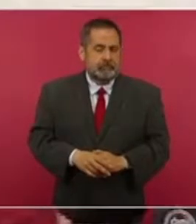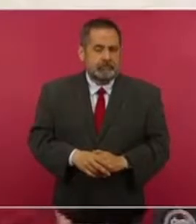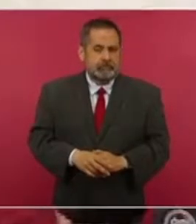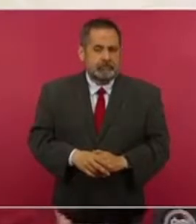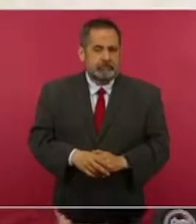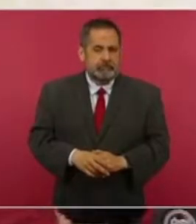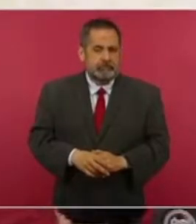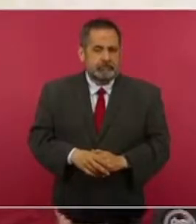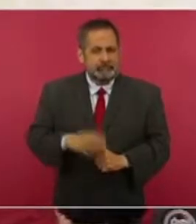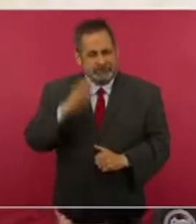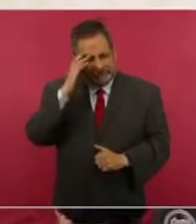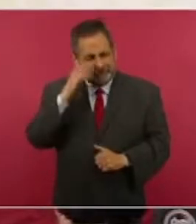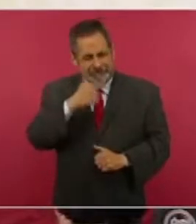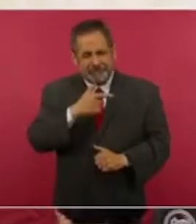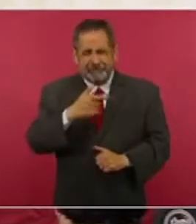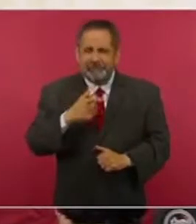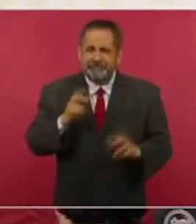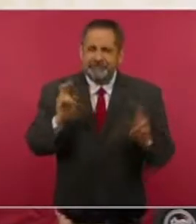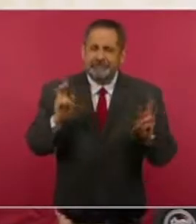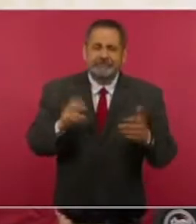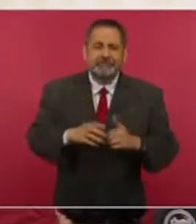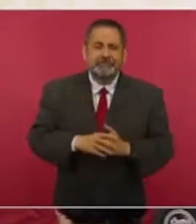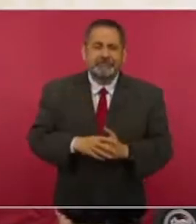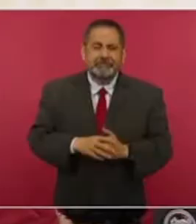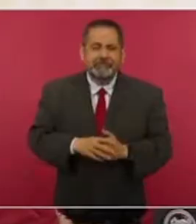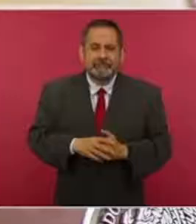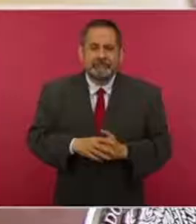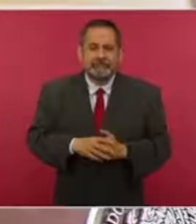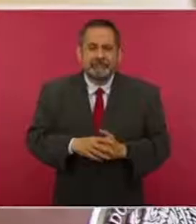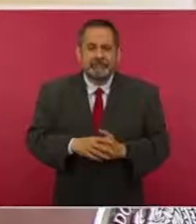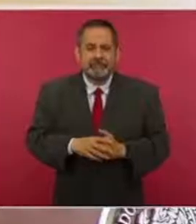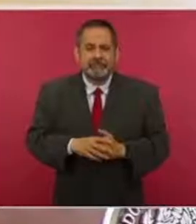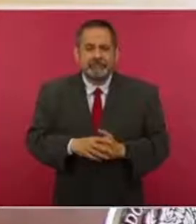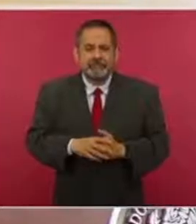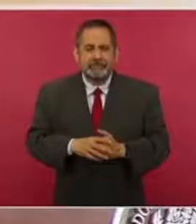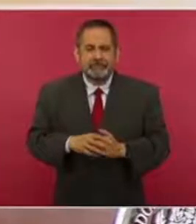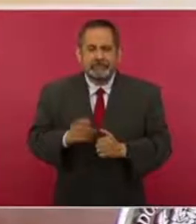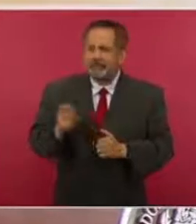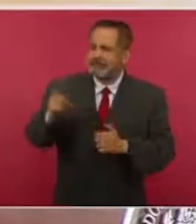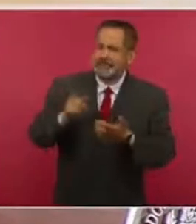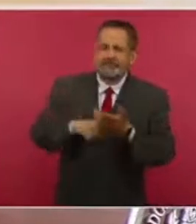Siete Leguas no era caballo, sino yegua.